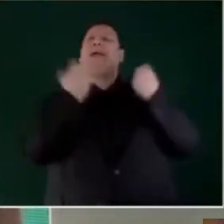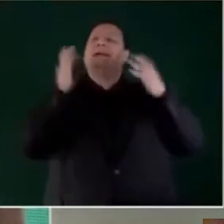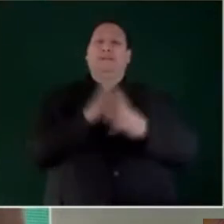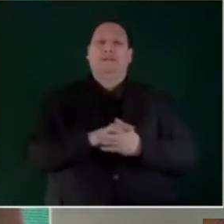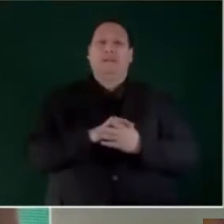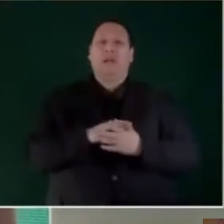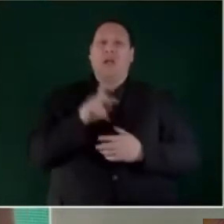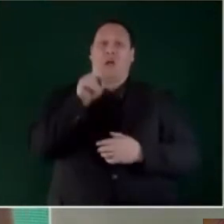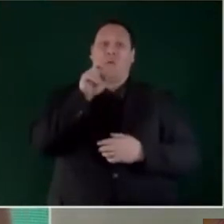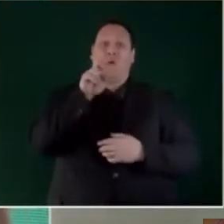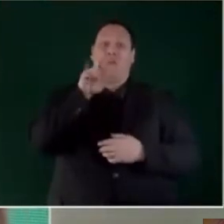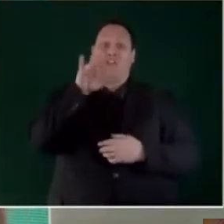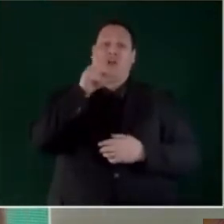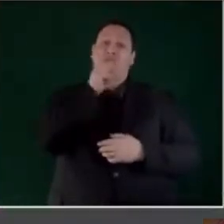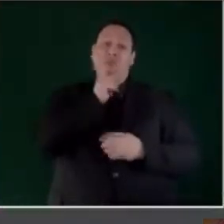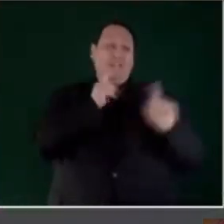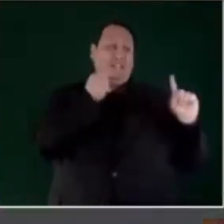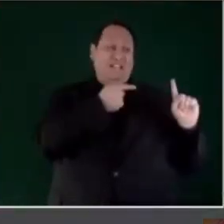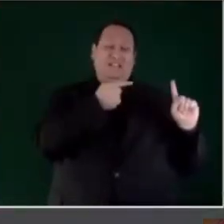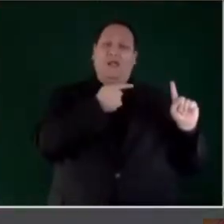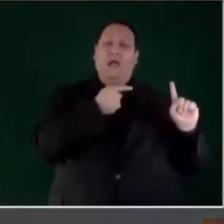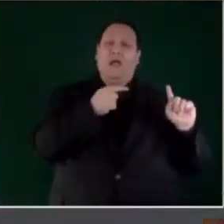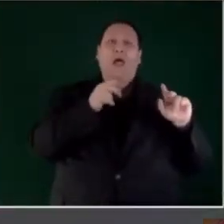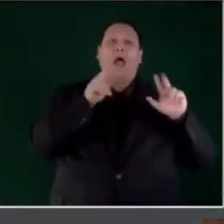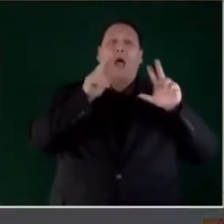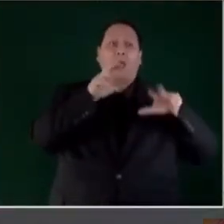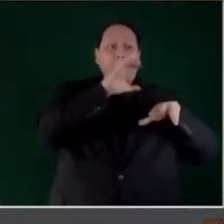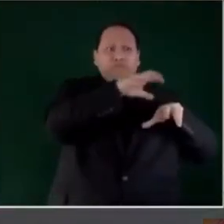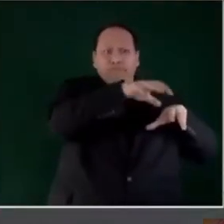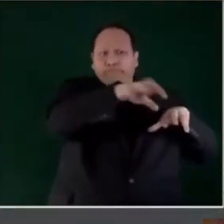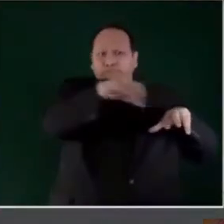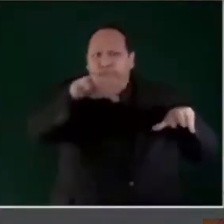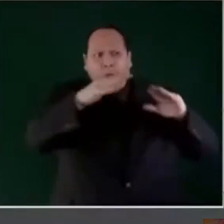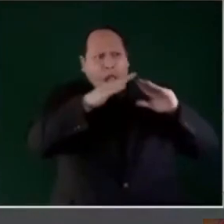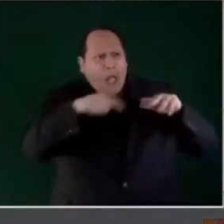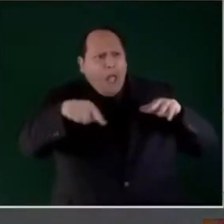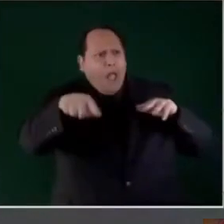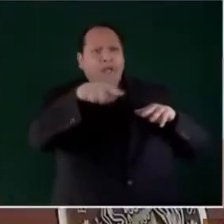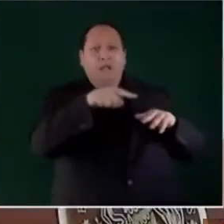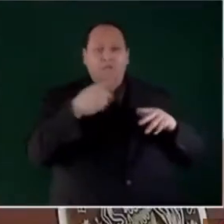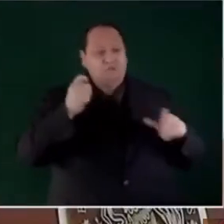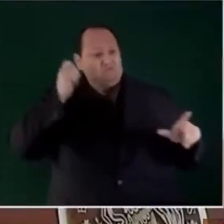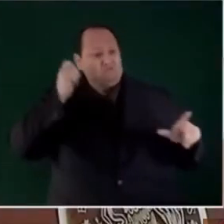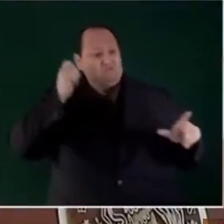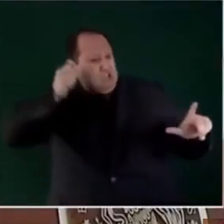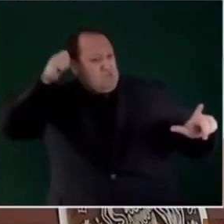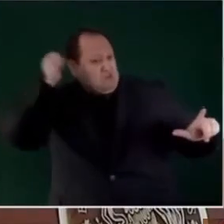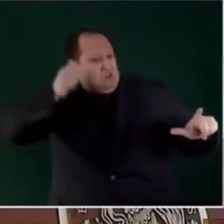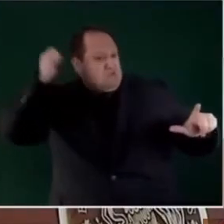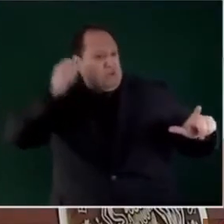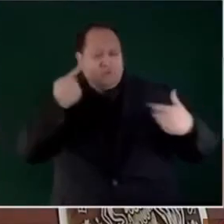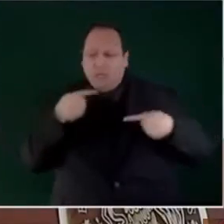Con el porfiriato, haciendas, donde los peones